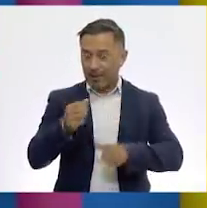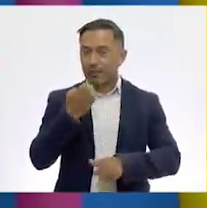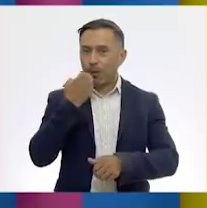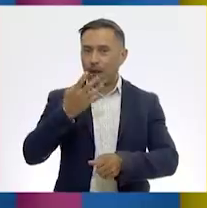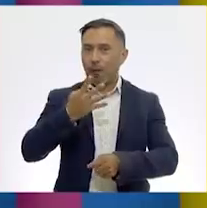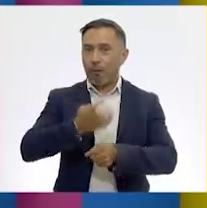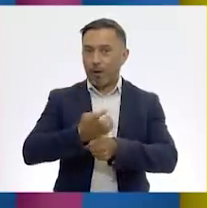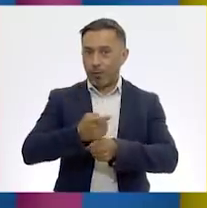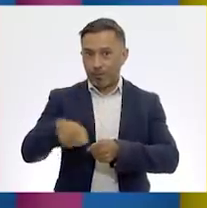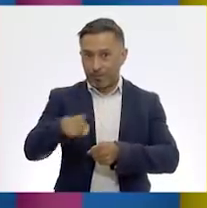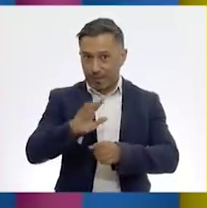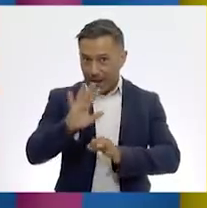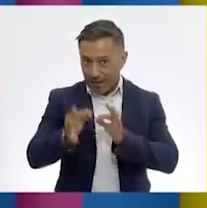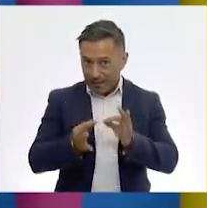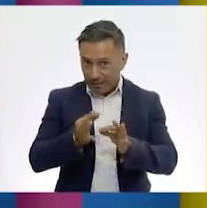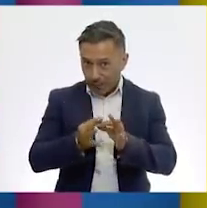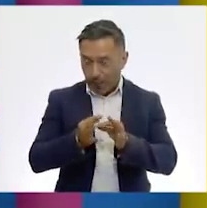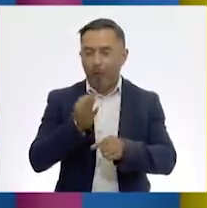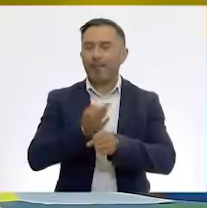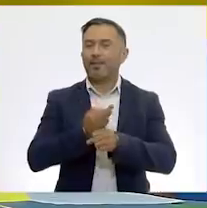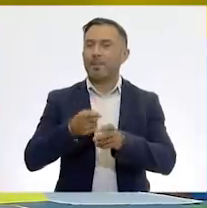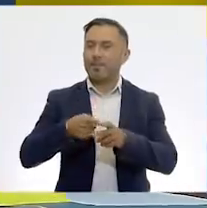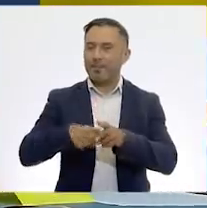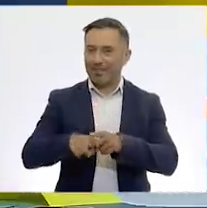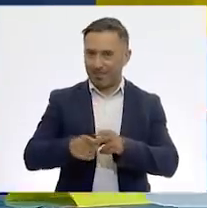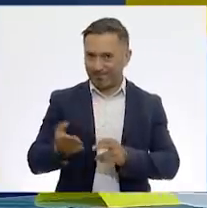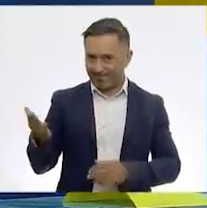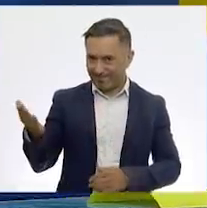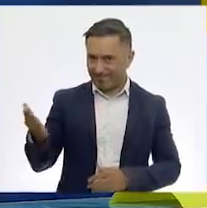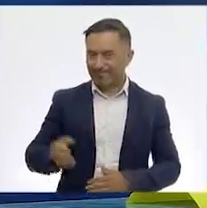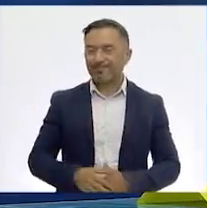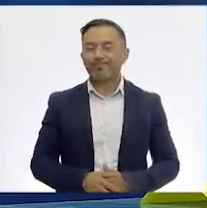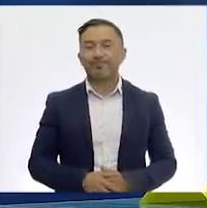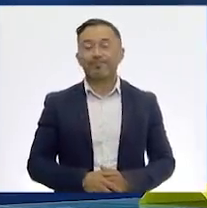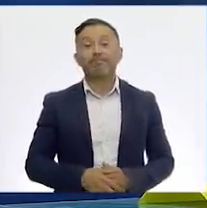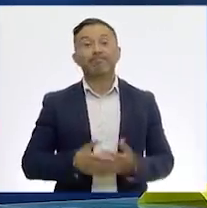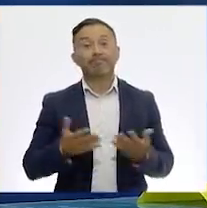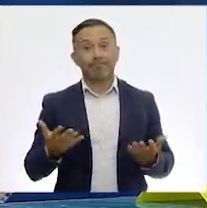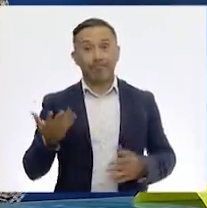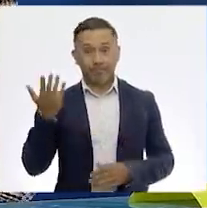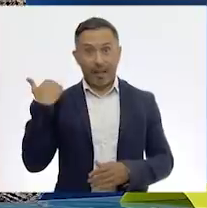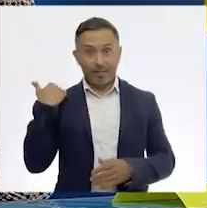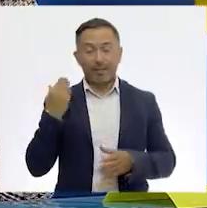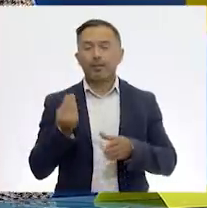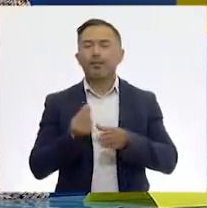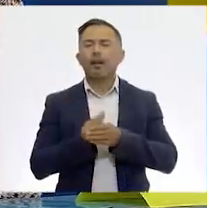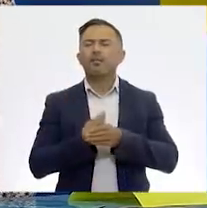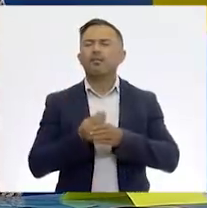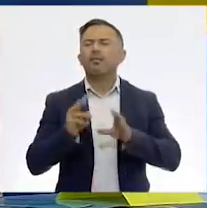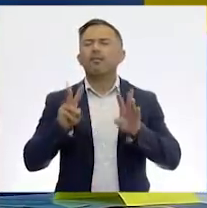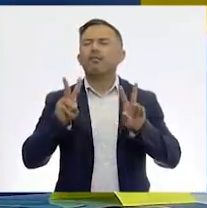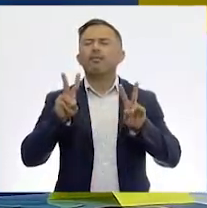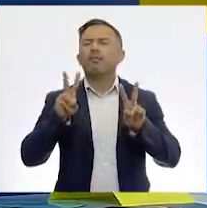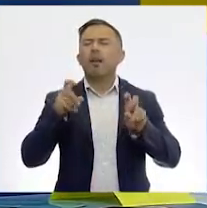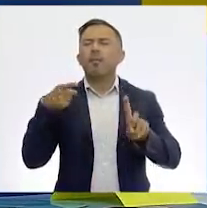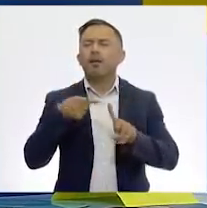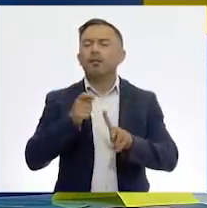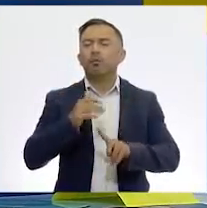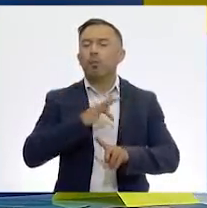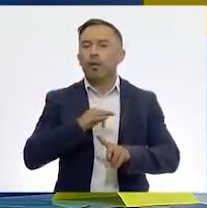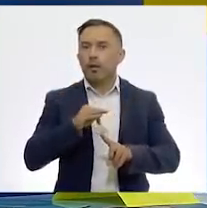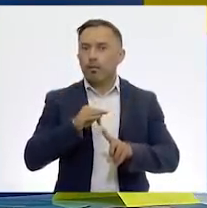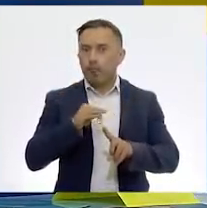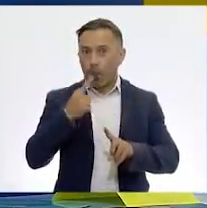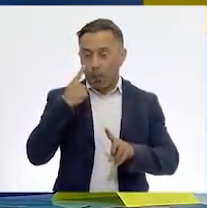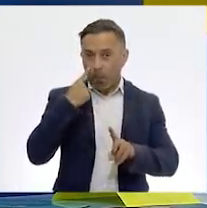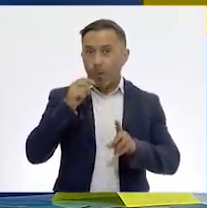¿Listos en casita? Comenzamos. Bien, pues en la clase anterior aprendimos a identificar las semejanzas y diferencias